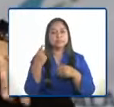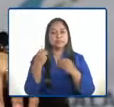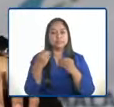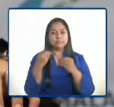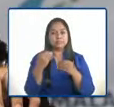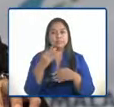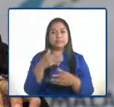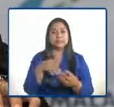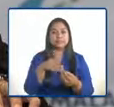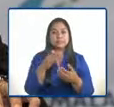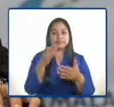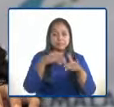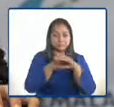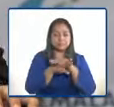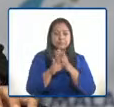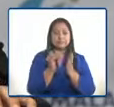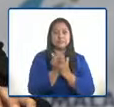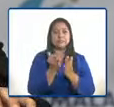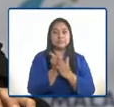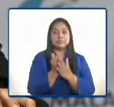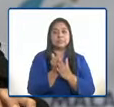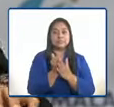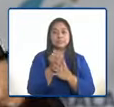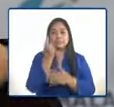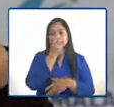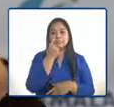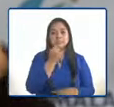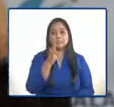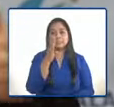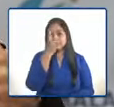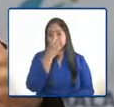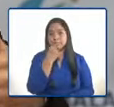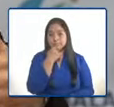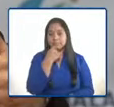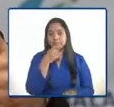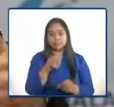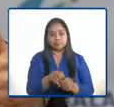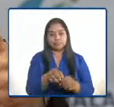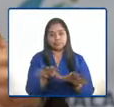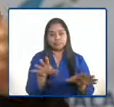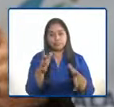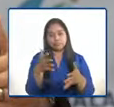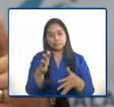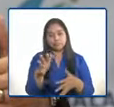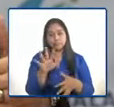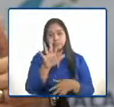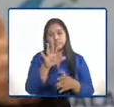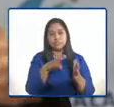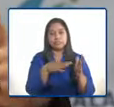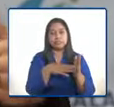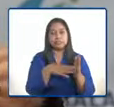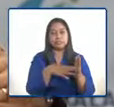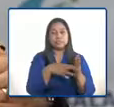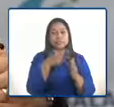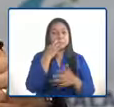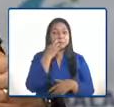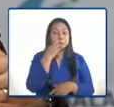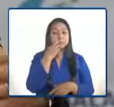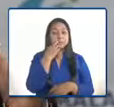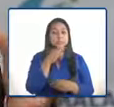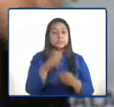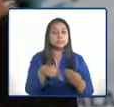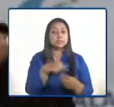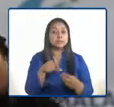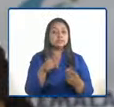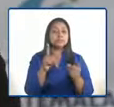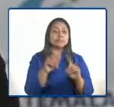dentro de las instalaciones de la Secretaría de Bienestar Social, logrando llegar a un promedio de 5,000 padres de familia,